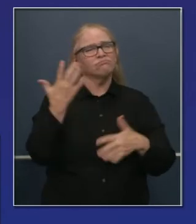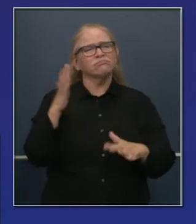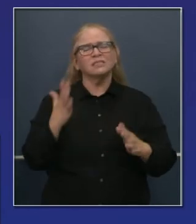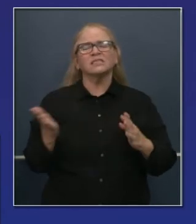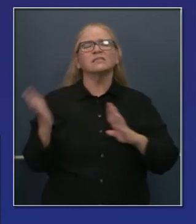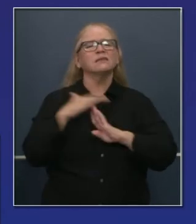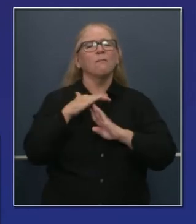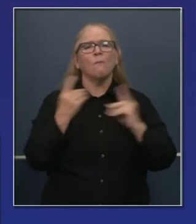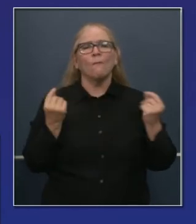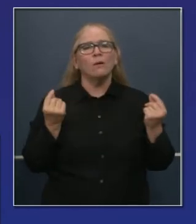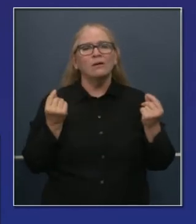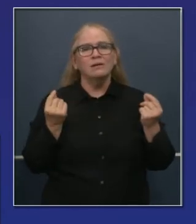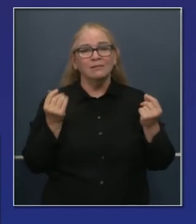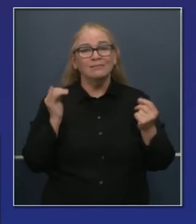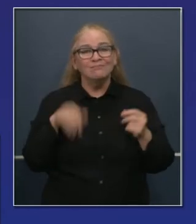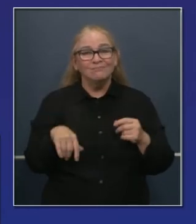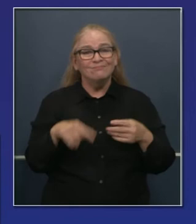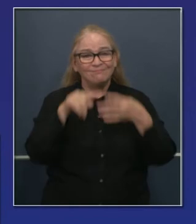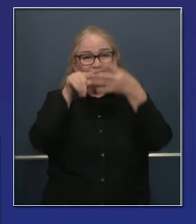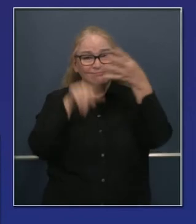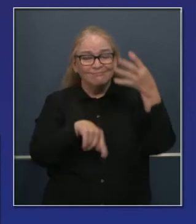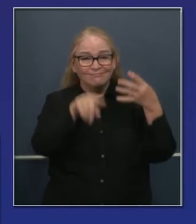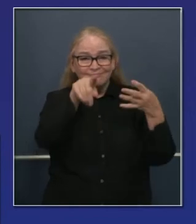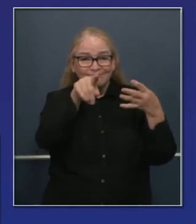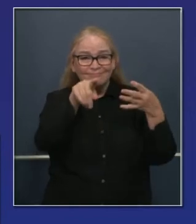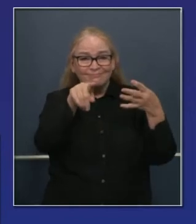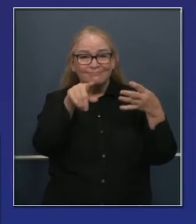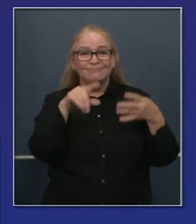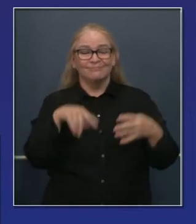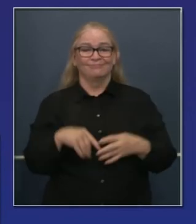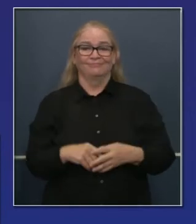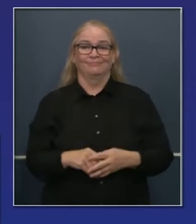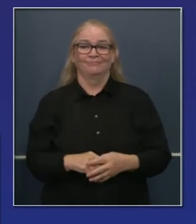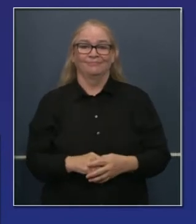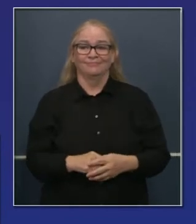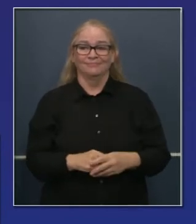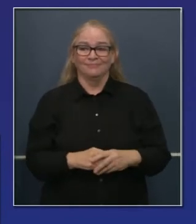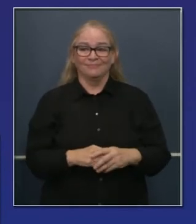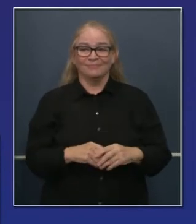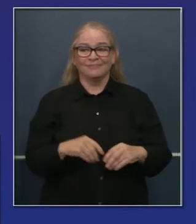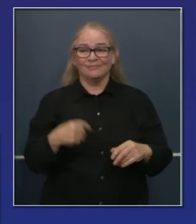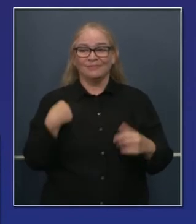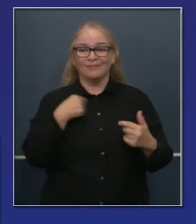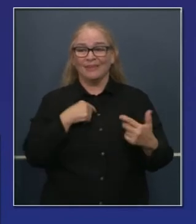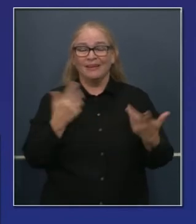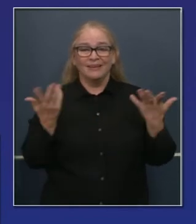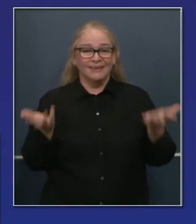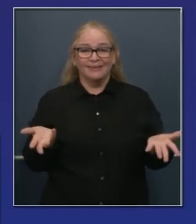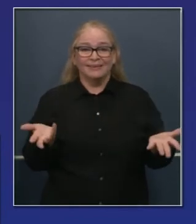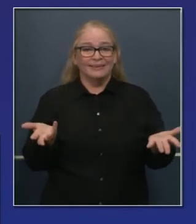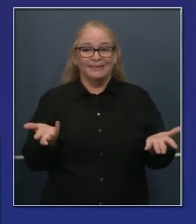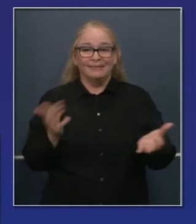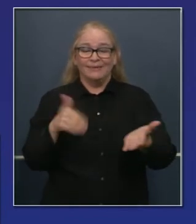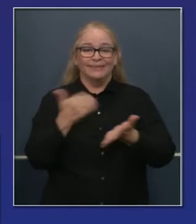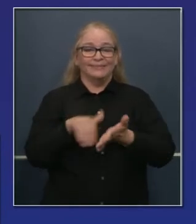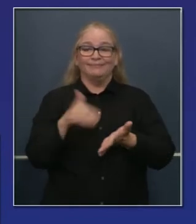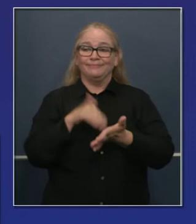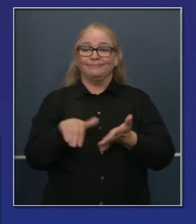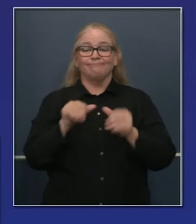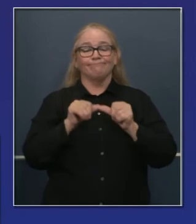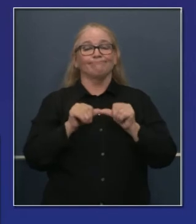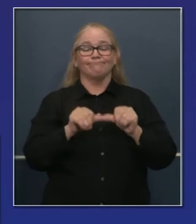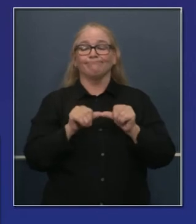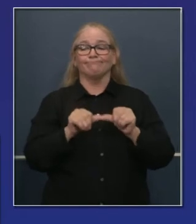de esta enfermedad y mitigar la el prospecto de que tendremos que extender estos